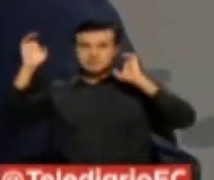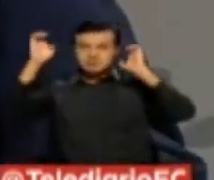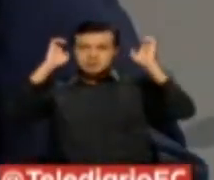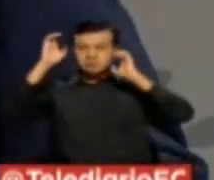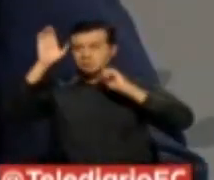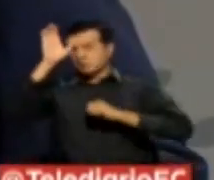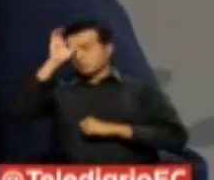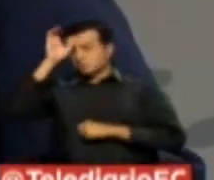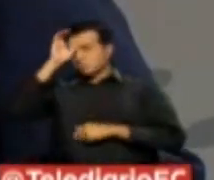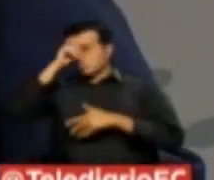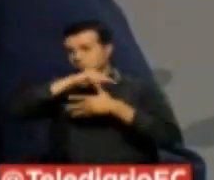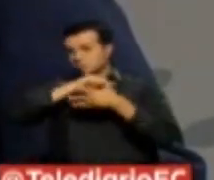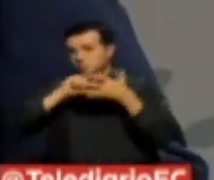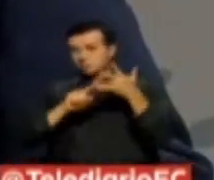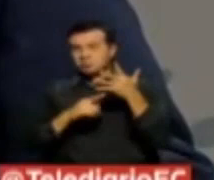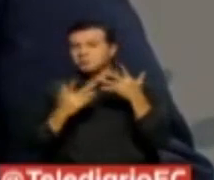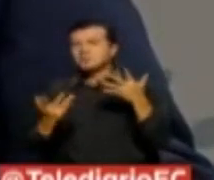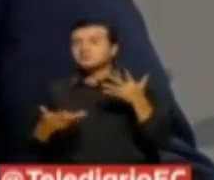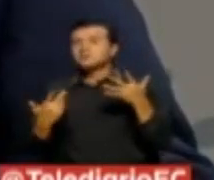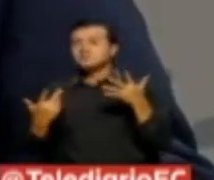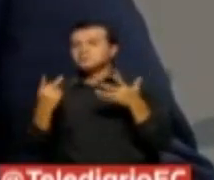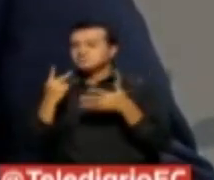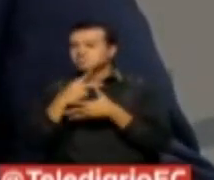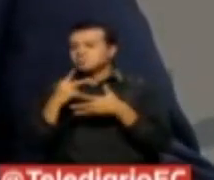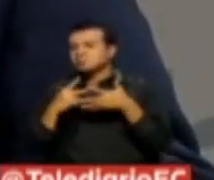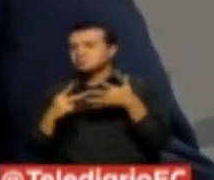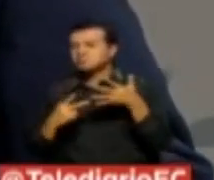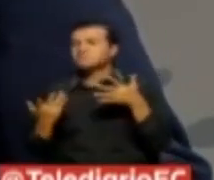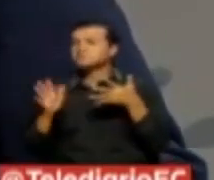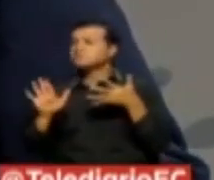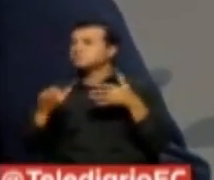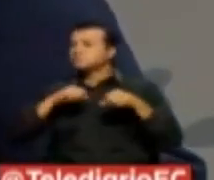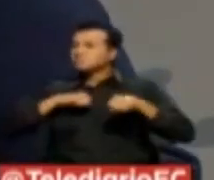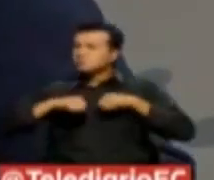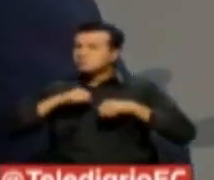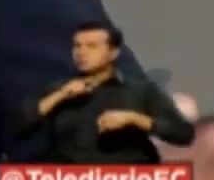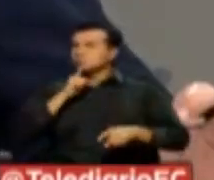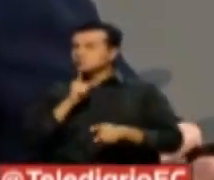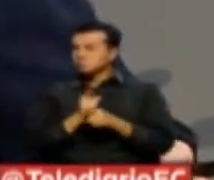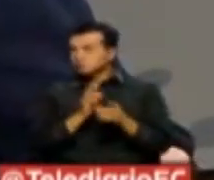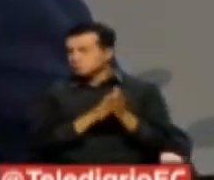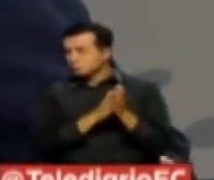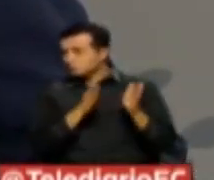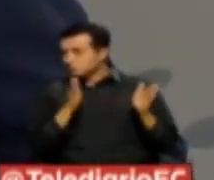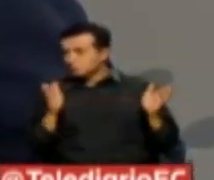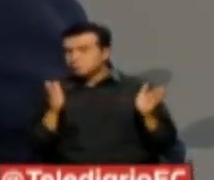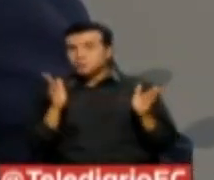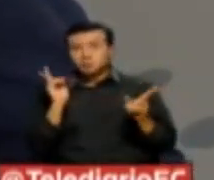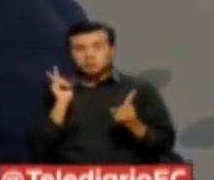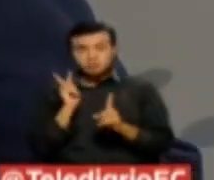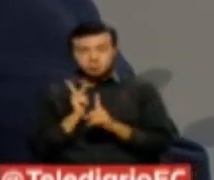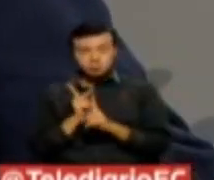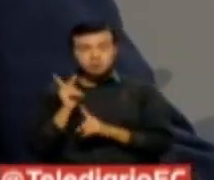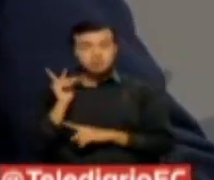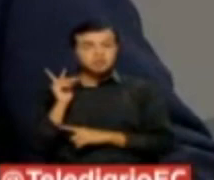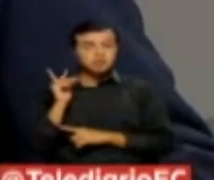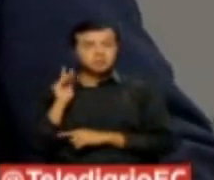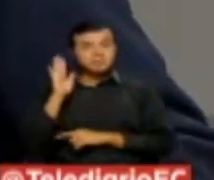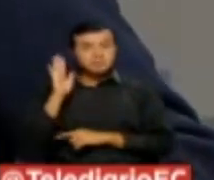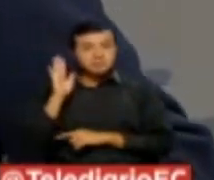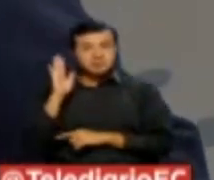culturales cuáles son los principales ejes de esta gestión que por cierto es uno de los sectores